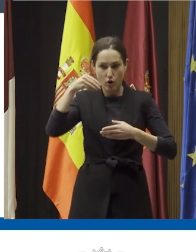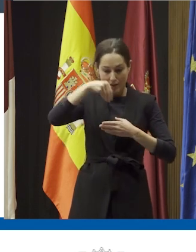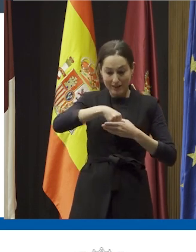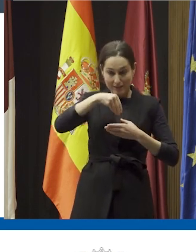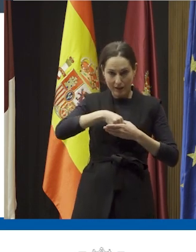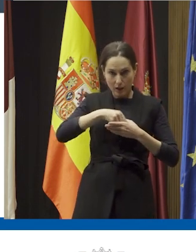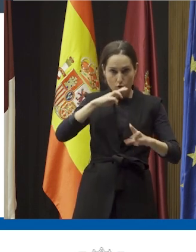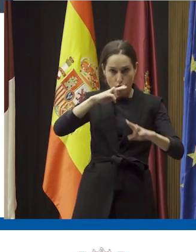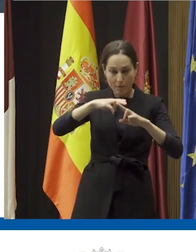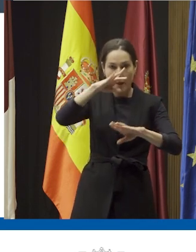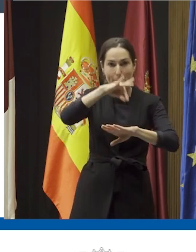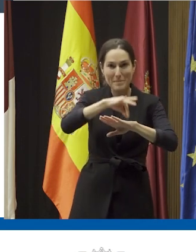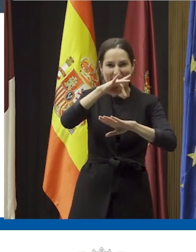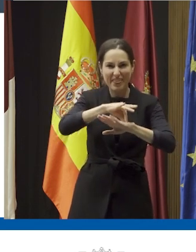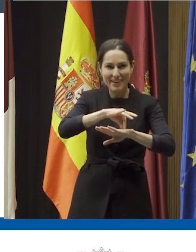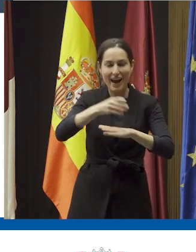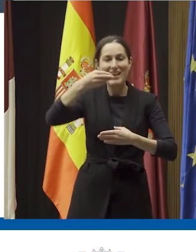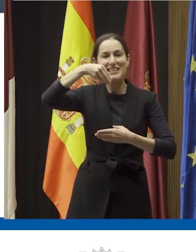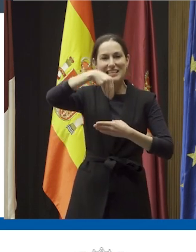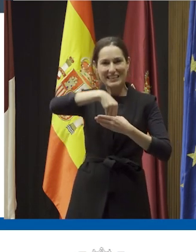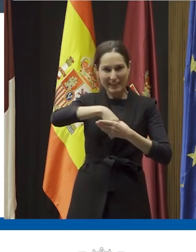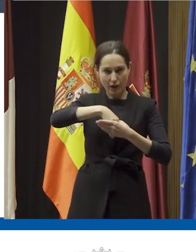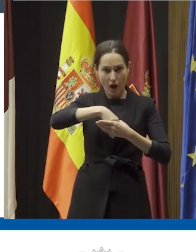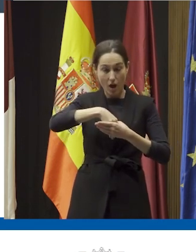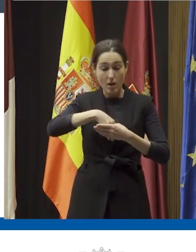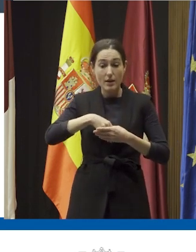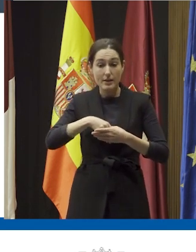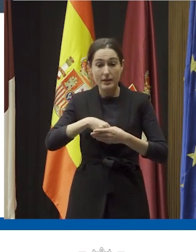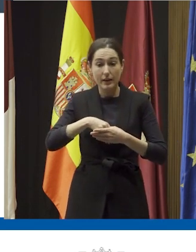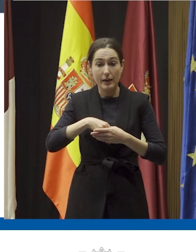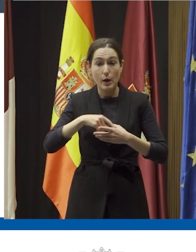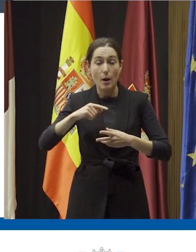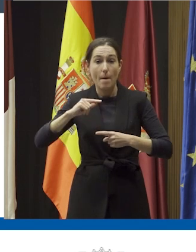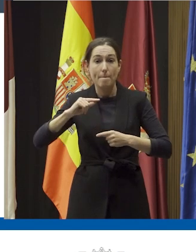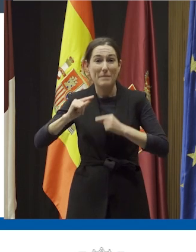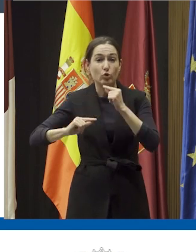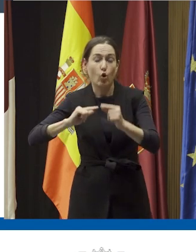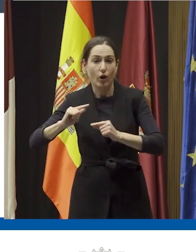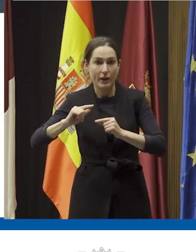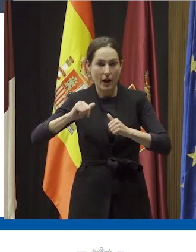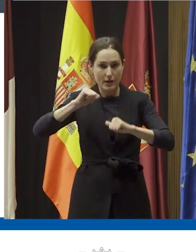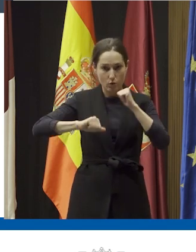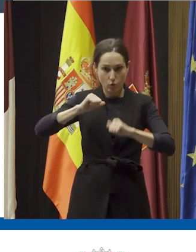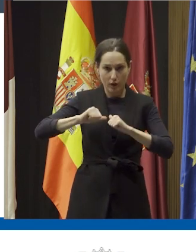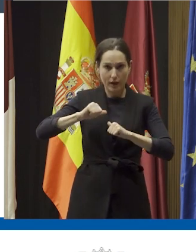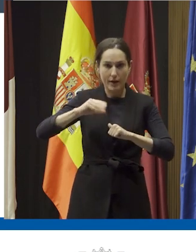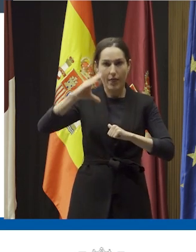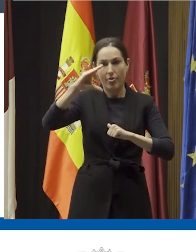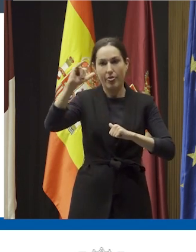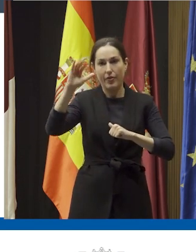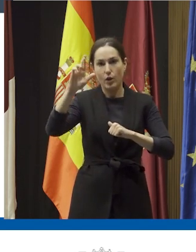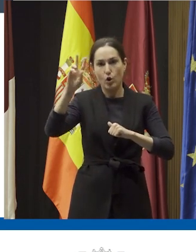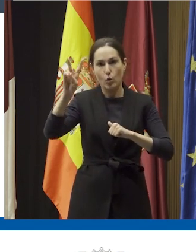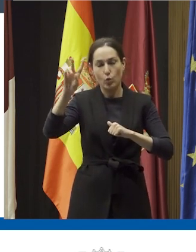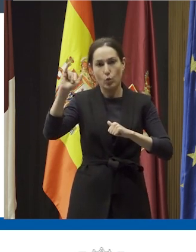medicina interna. Y la patología quirúrgica, bueno, se llama cirugía, pero realmente podía ser tranquilamente, como se llamó